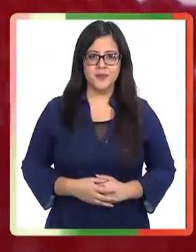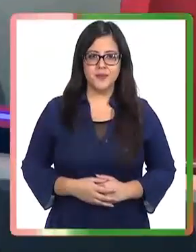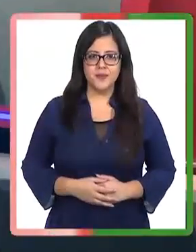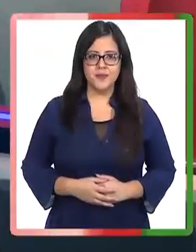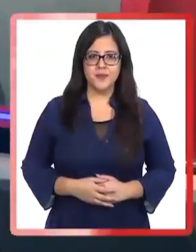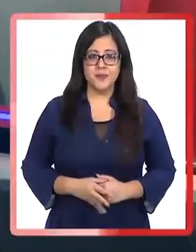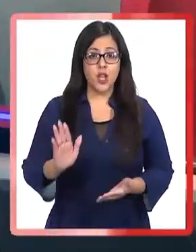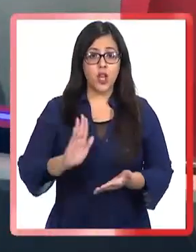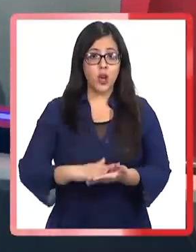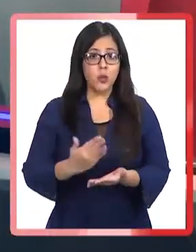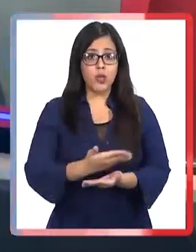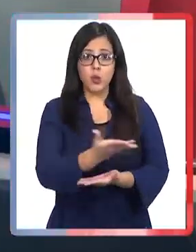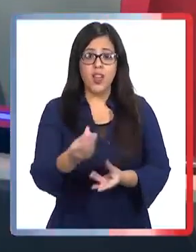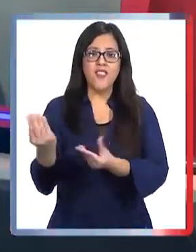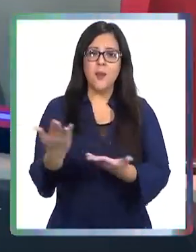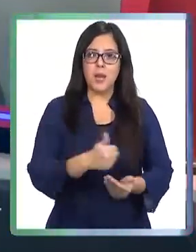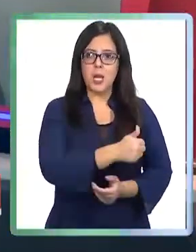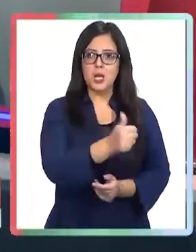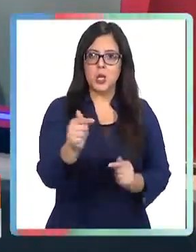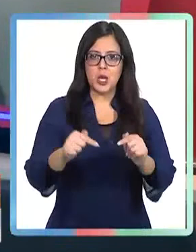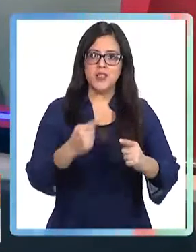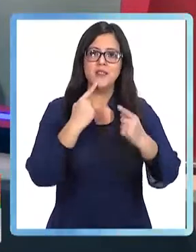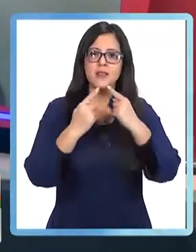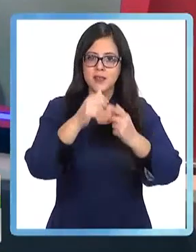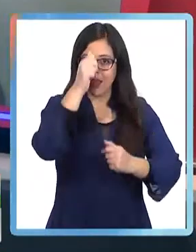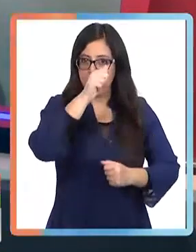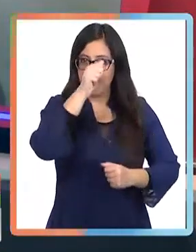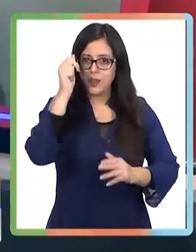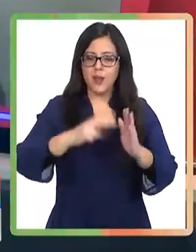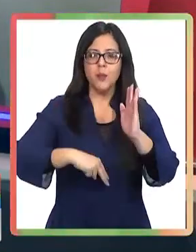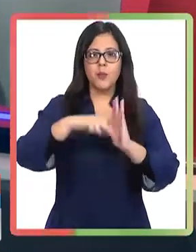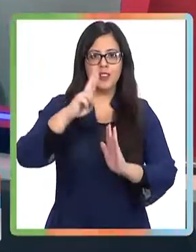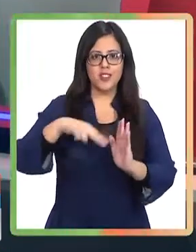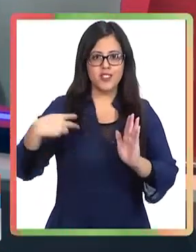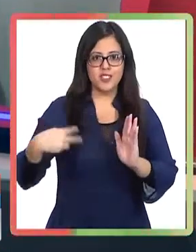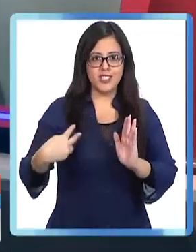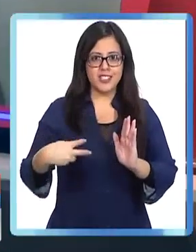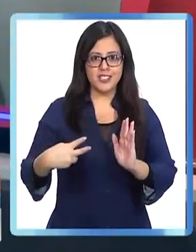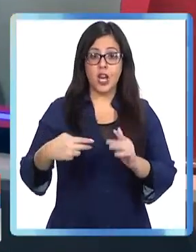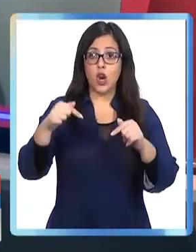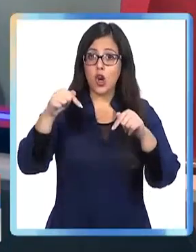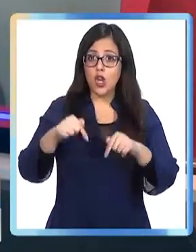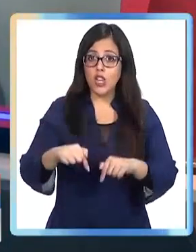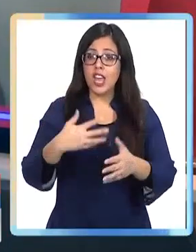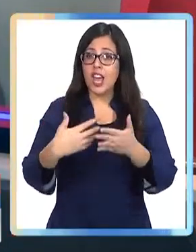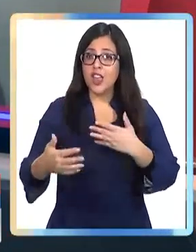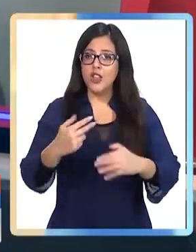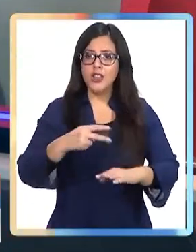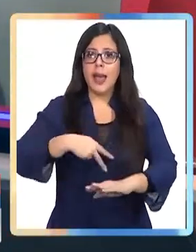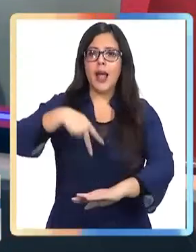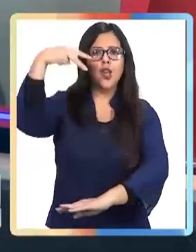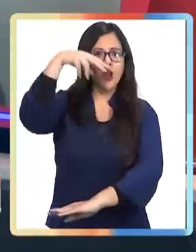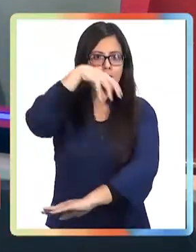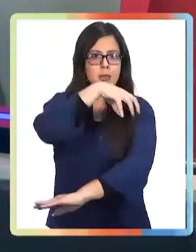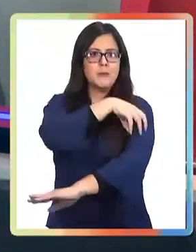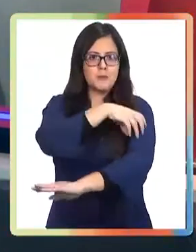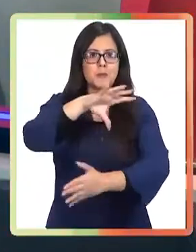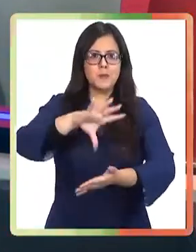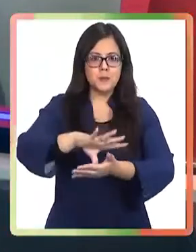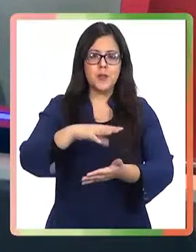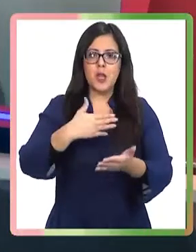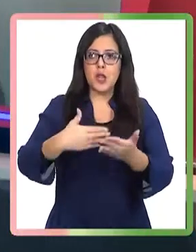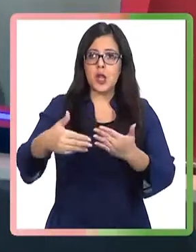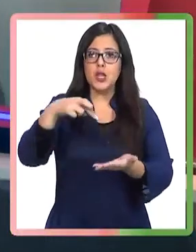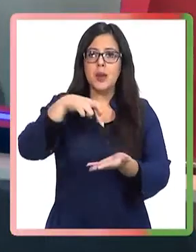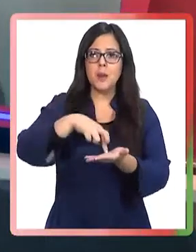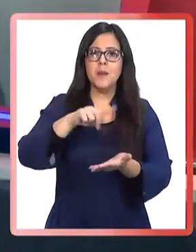Noticias. ¿Qué tal? ¿Cómo están? Les damos la bienvenida a la entrevista del domingo de Portavoz Noticias. Hoy viajamos al norte de nuestro